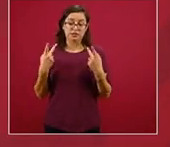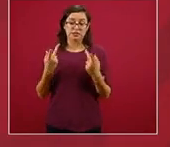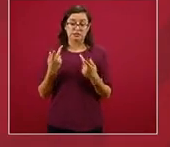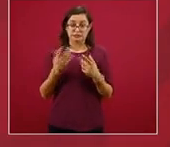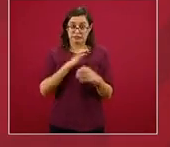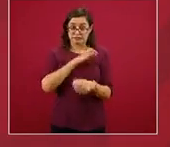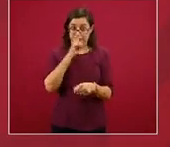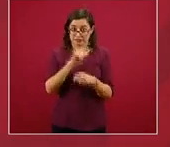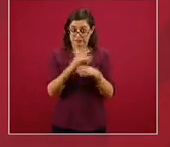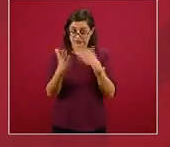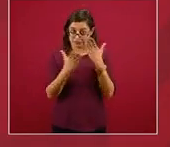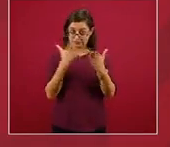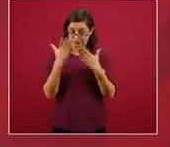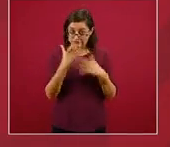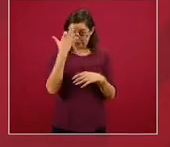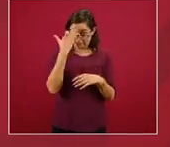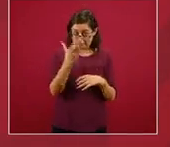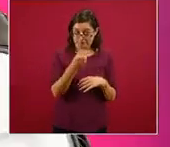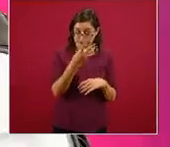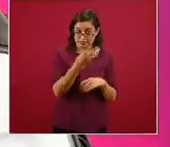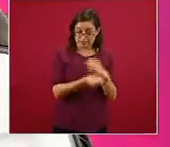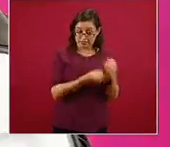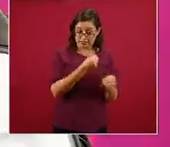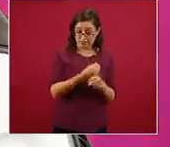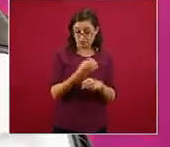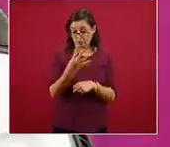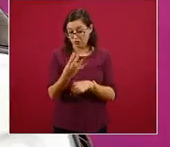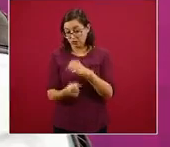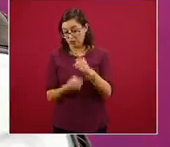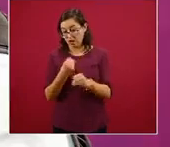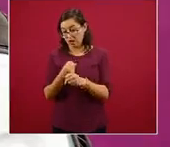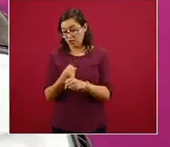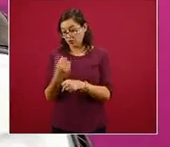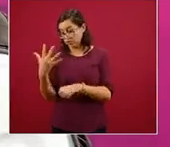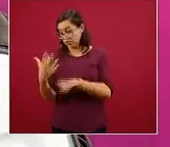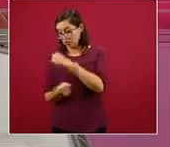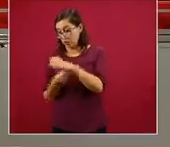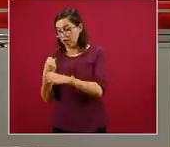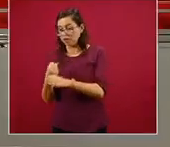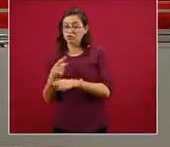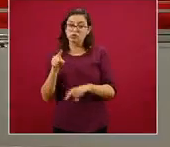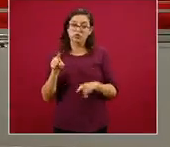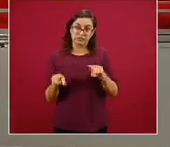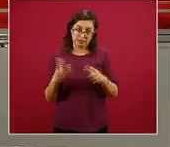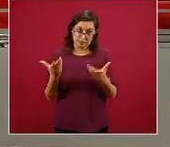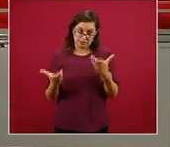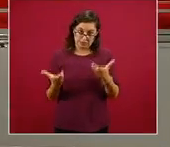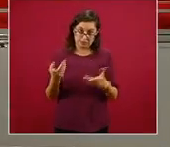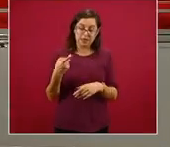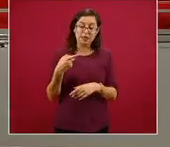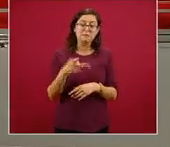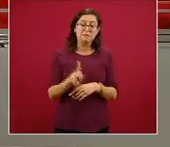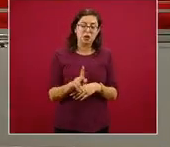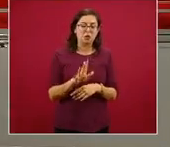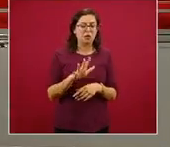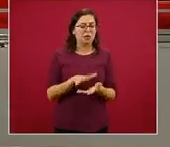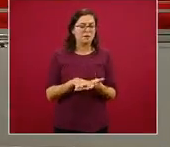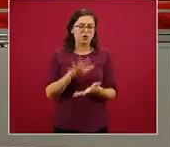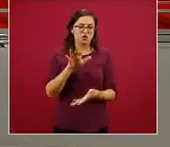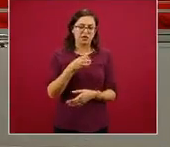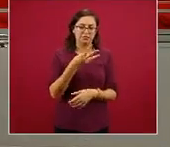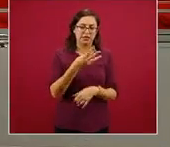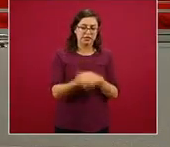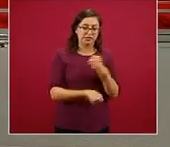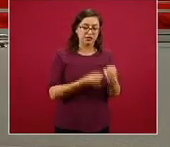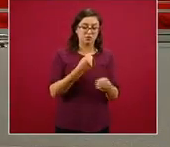en su formación, otras duran 4, otras duran 5, pero la gran mayoría son entre 3 y 4. Por lo tanto, para cuando esta